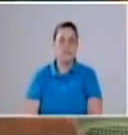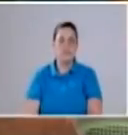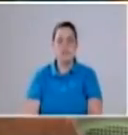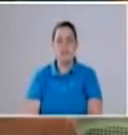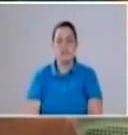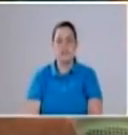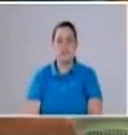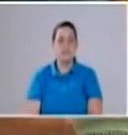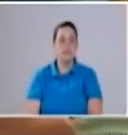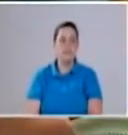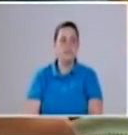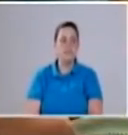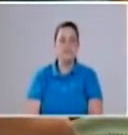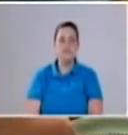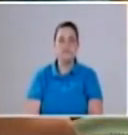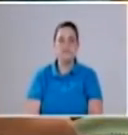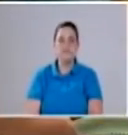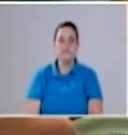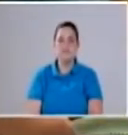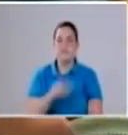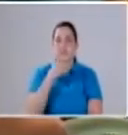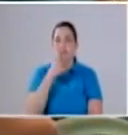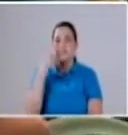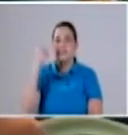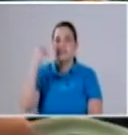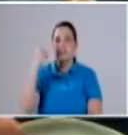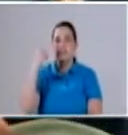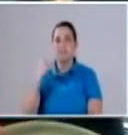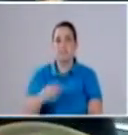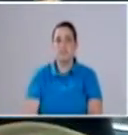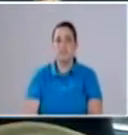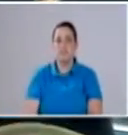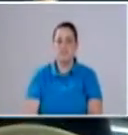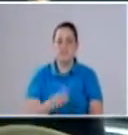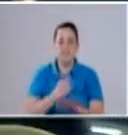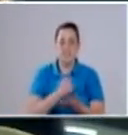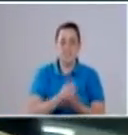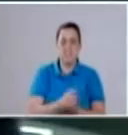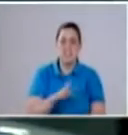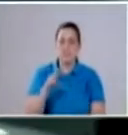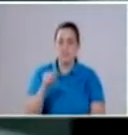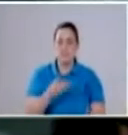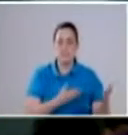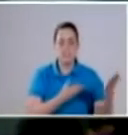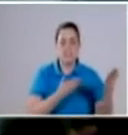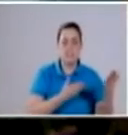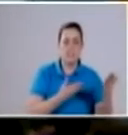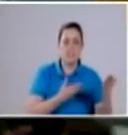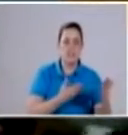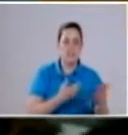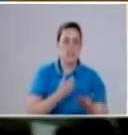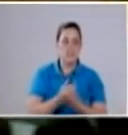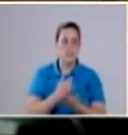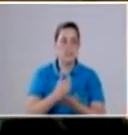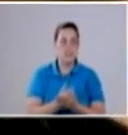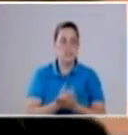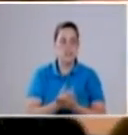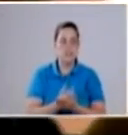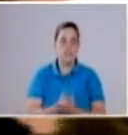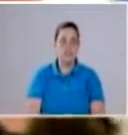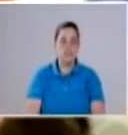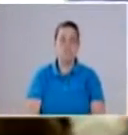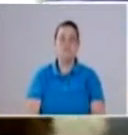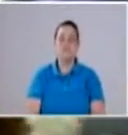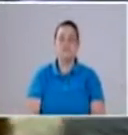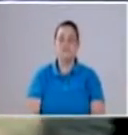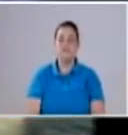El Dios griego de las riquezas, no le sirvas a las riquezas y a Dios. No se puede.